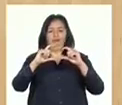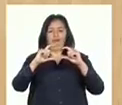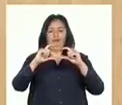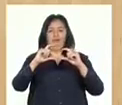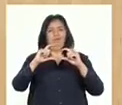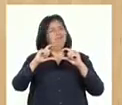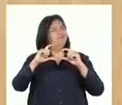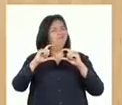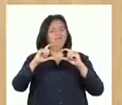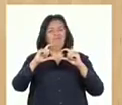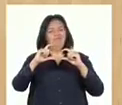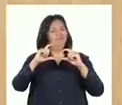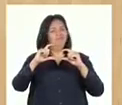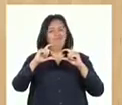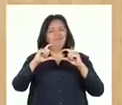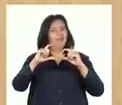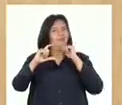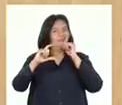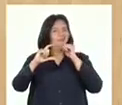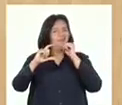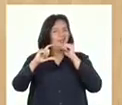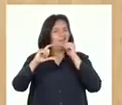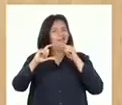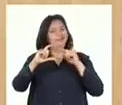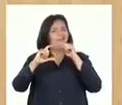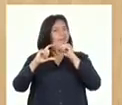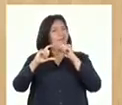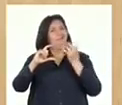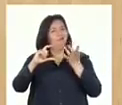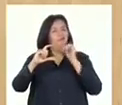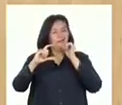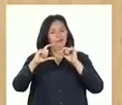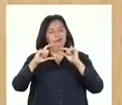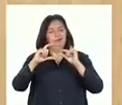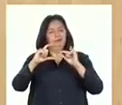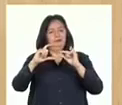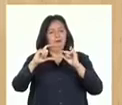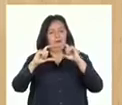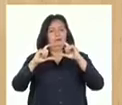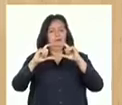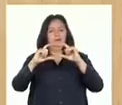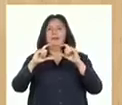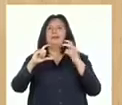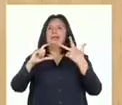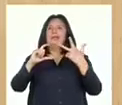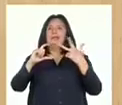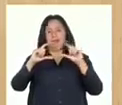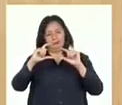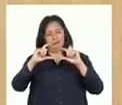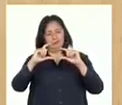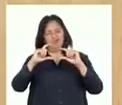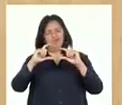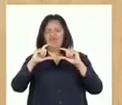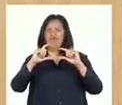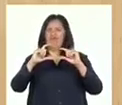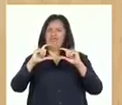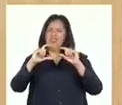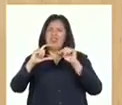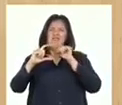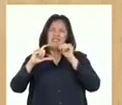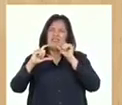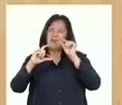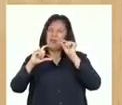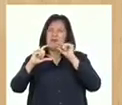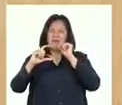cuadraditos. Aún no llegamos a la altura del borrador. Tres cuadraditos. Ya